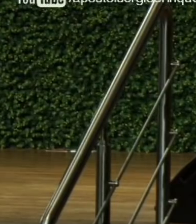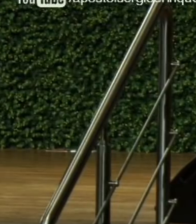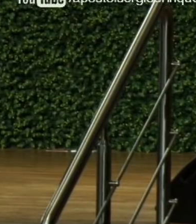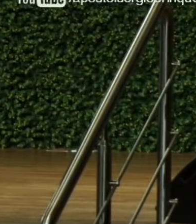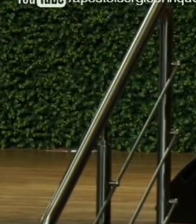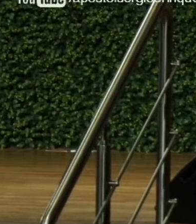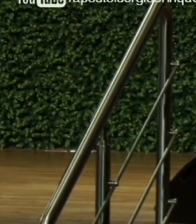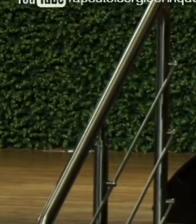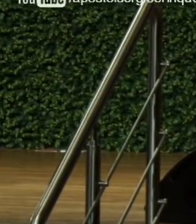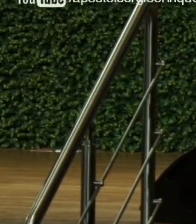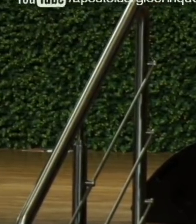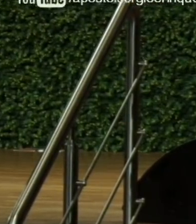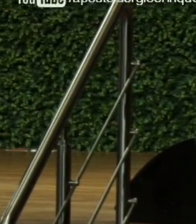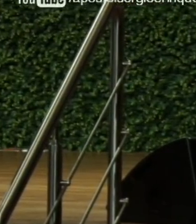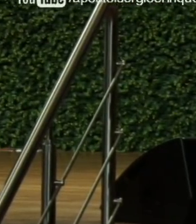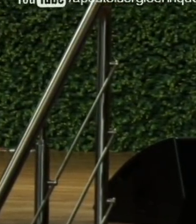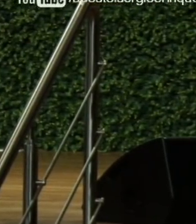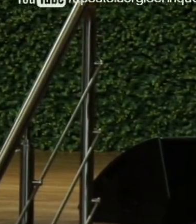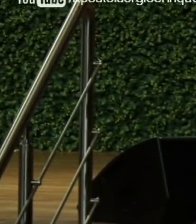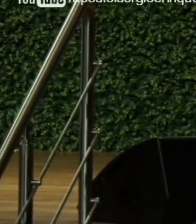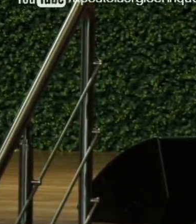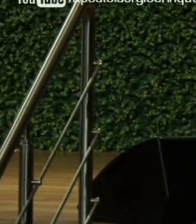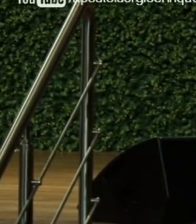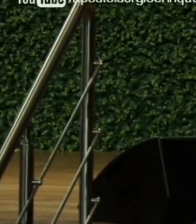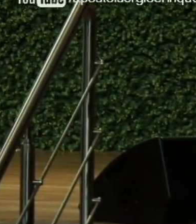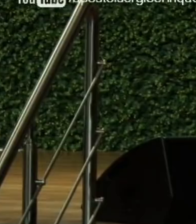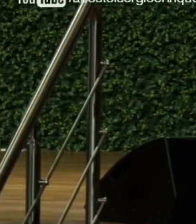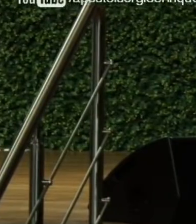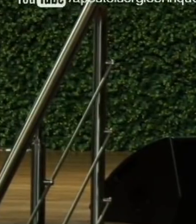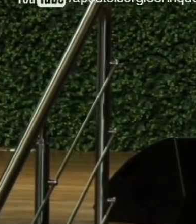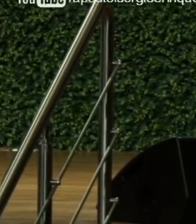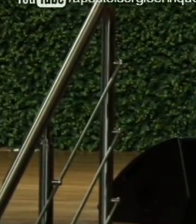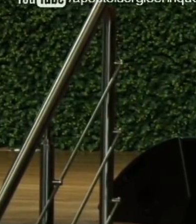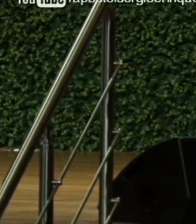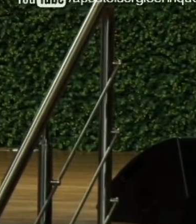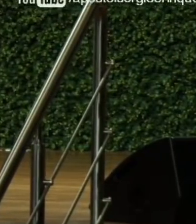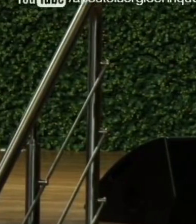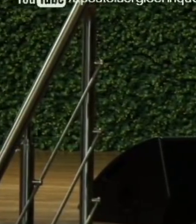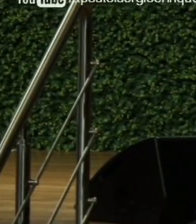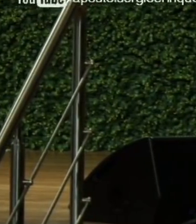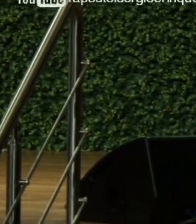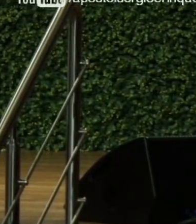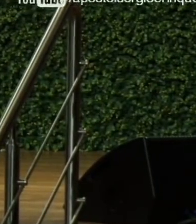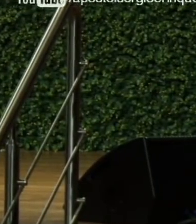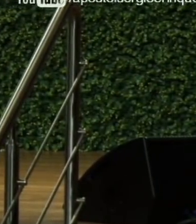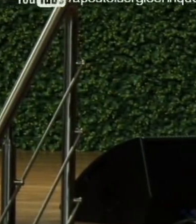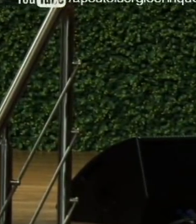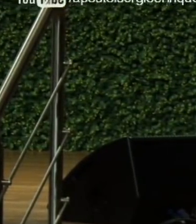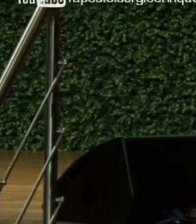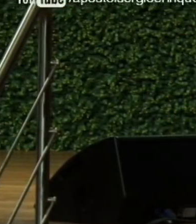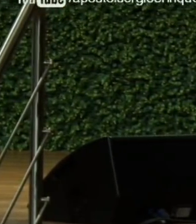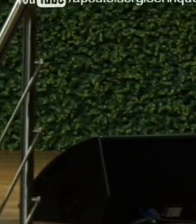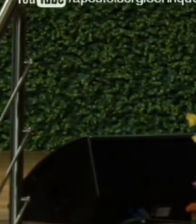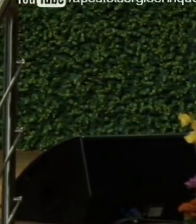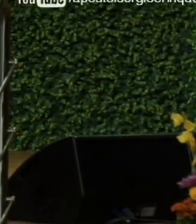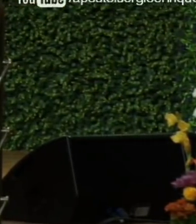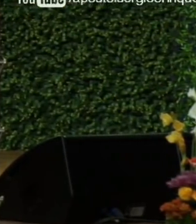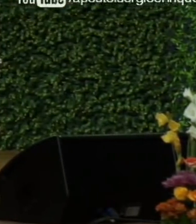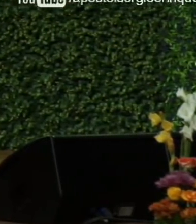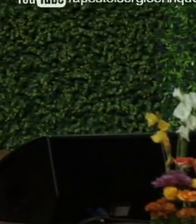Pues hermanos, les decía que investigando eso y viendo la grandeza que tiene Dios en